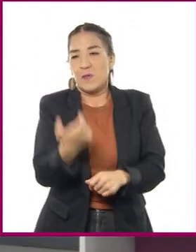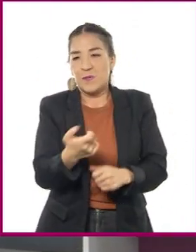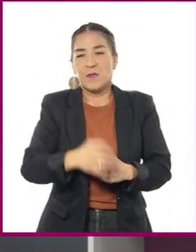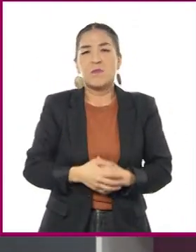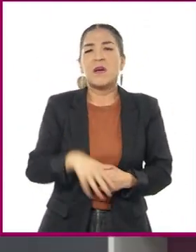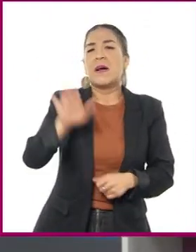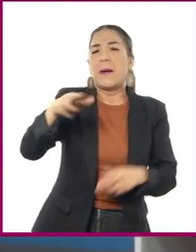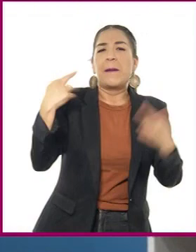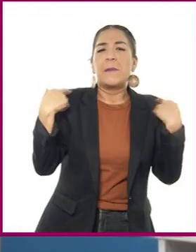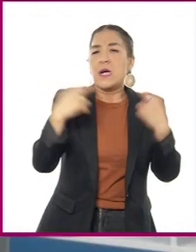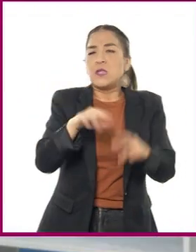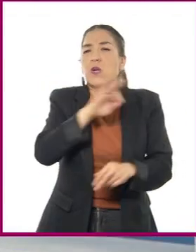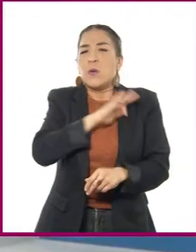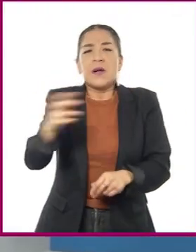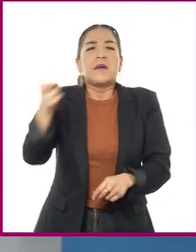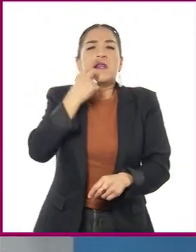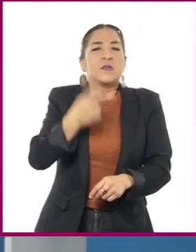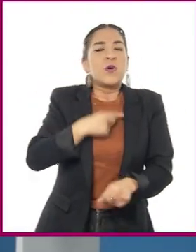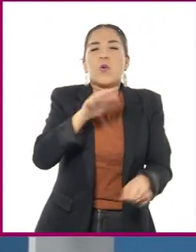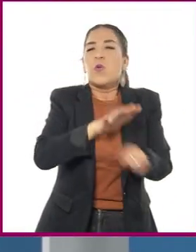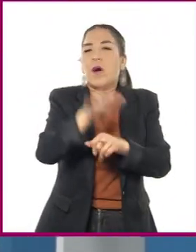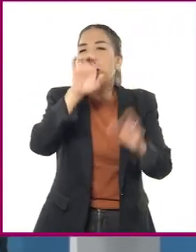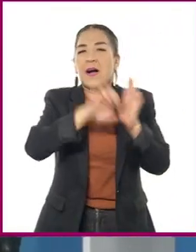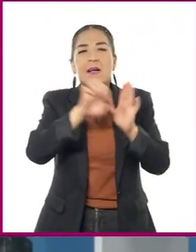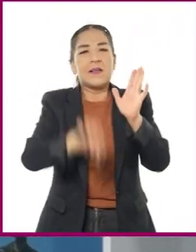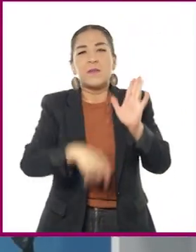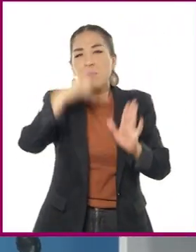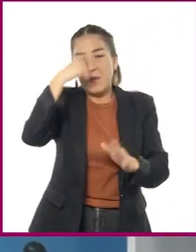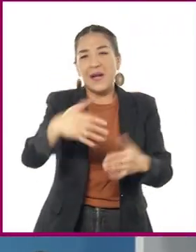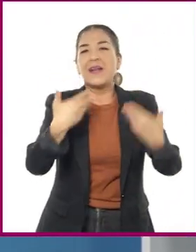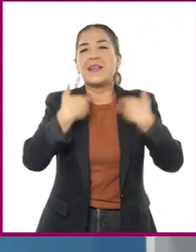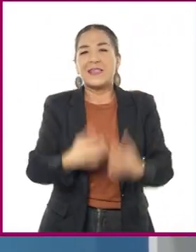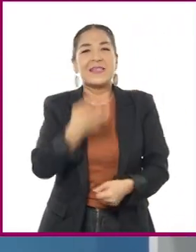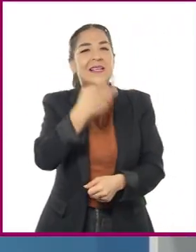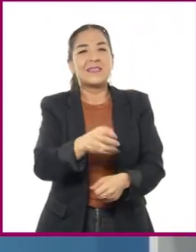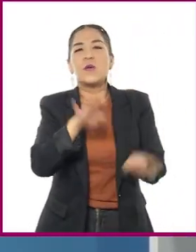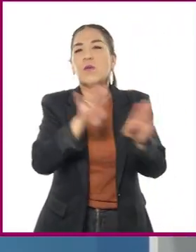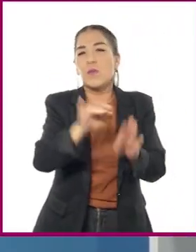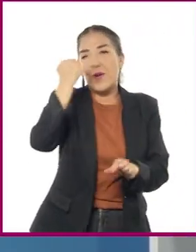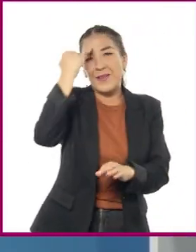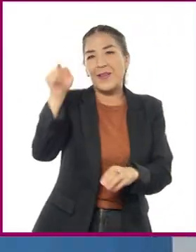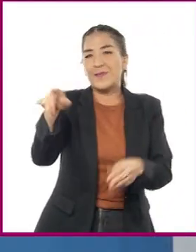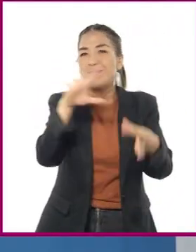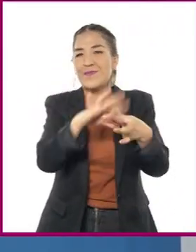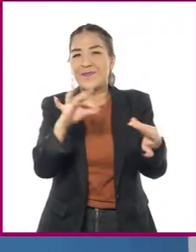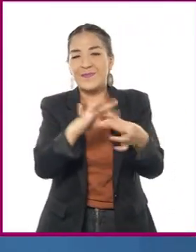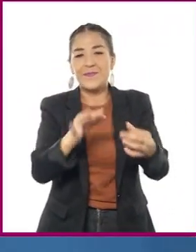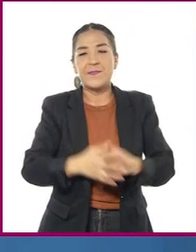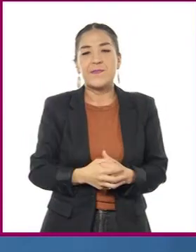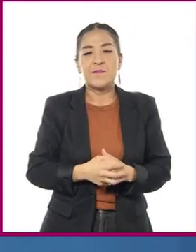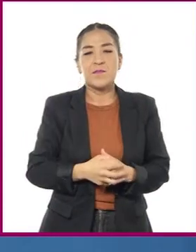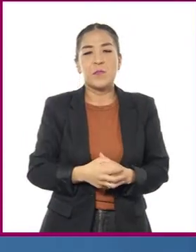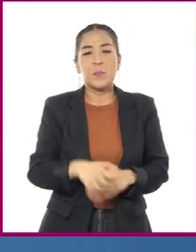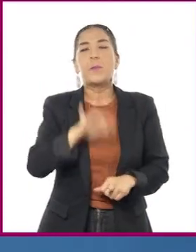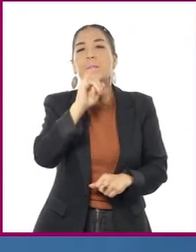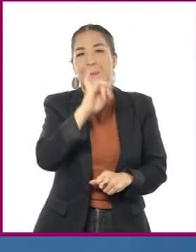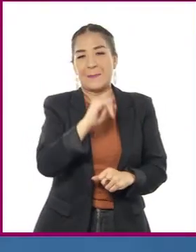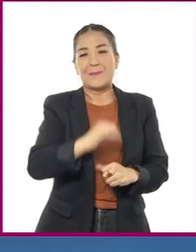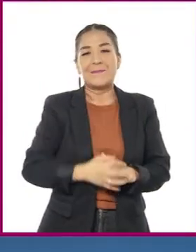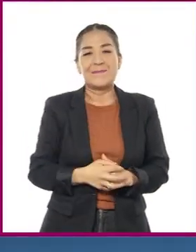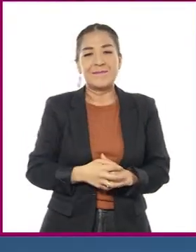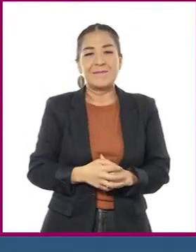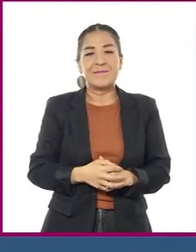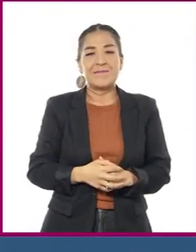¿nos podría presentar algún ejemplo para que entendamos bien esa idea que nos comenta? Por